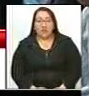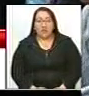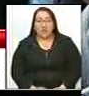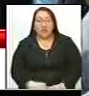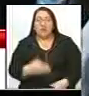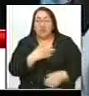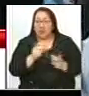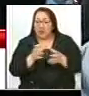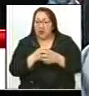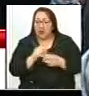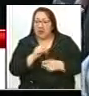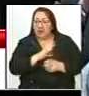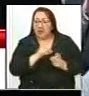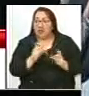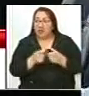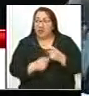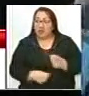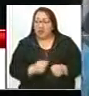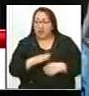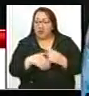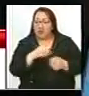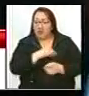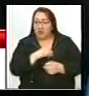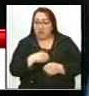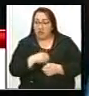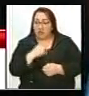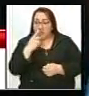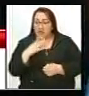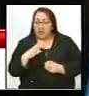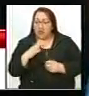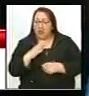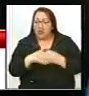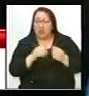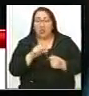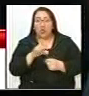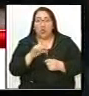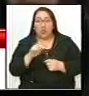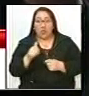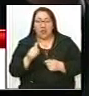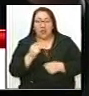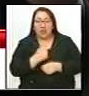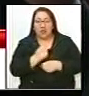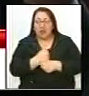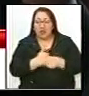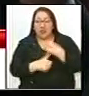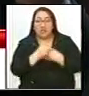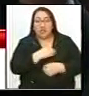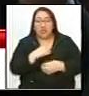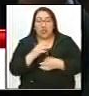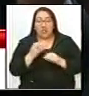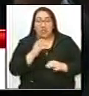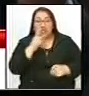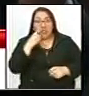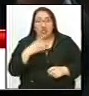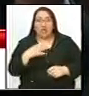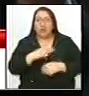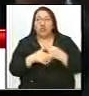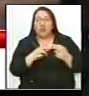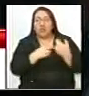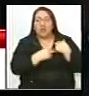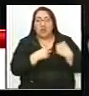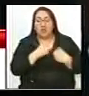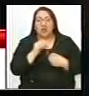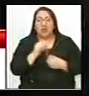Fiscalización, congresistas, miembros, señor alcalde de Luya, funcionarios del MEF, señores representantes